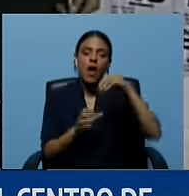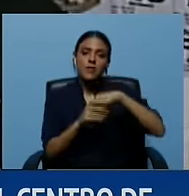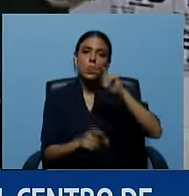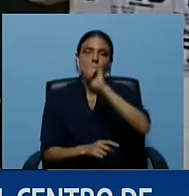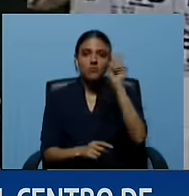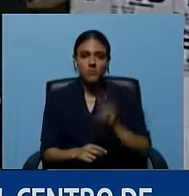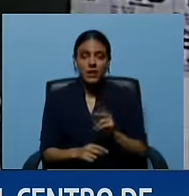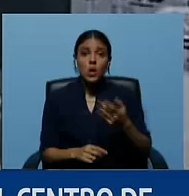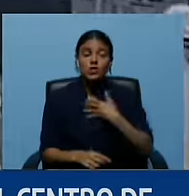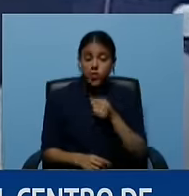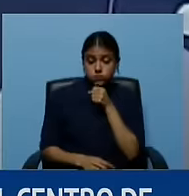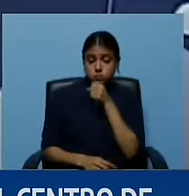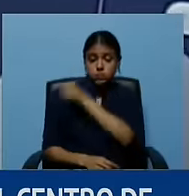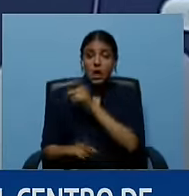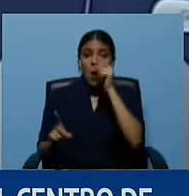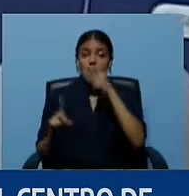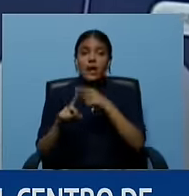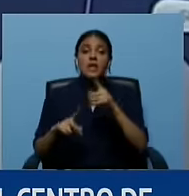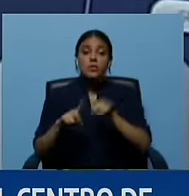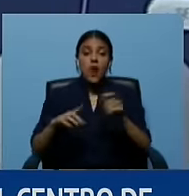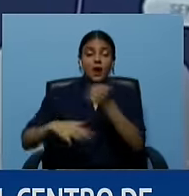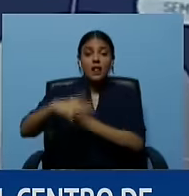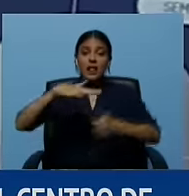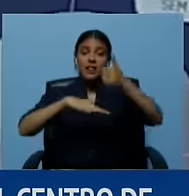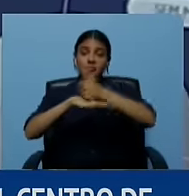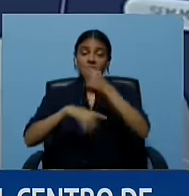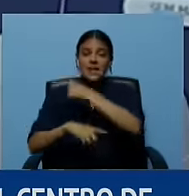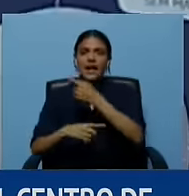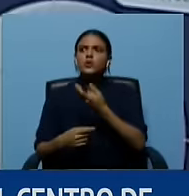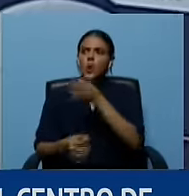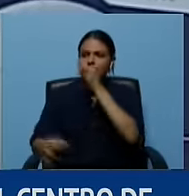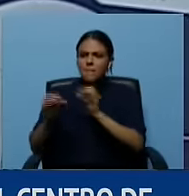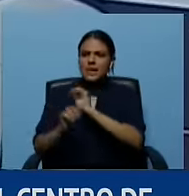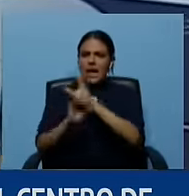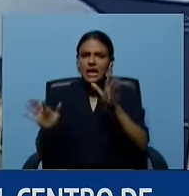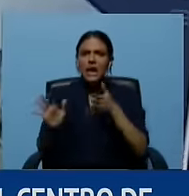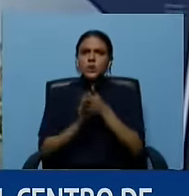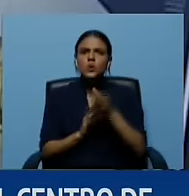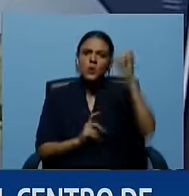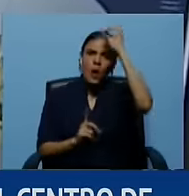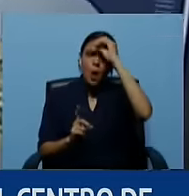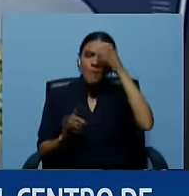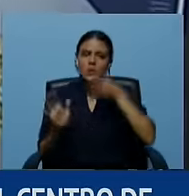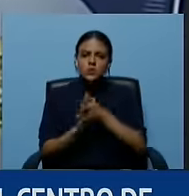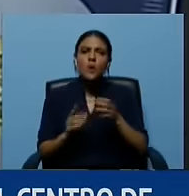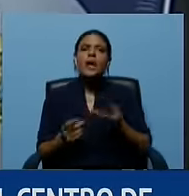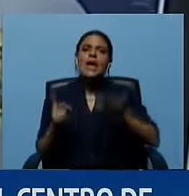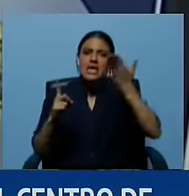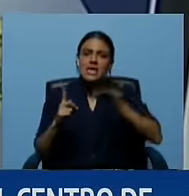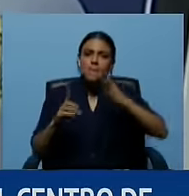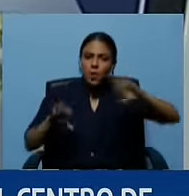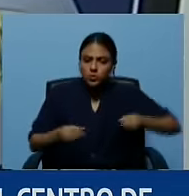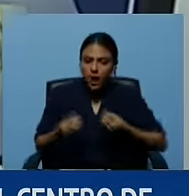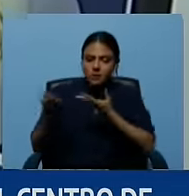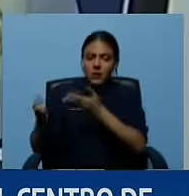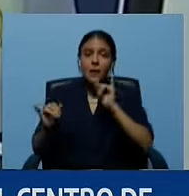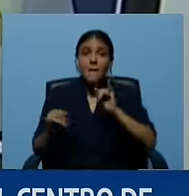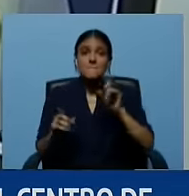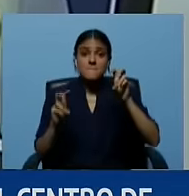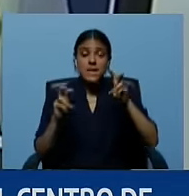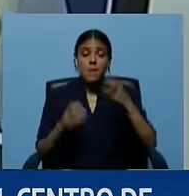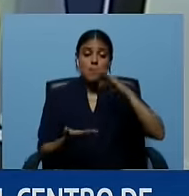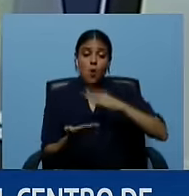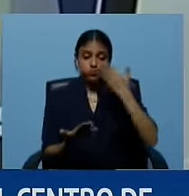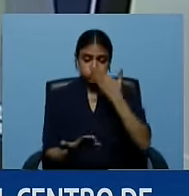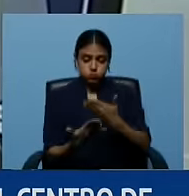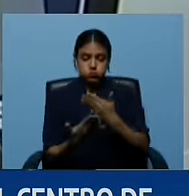rector, el doctor Rago, que nos haga sus comentarios sobre esta importante entrega que estamos haciendo a la